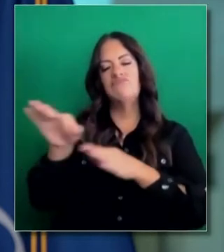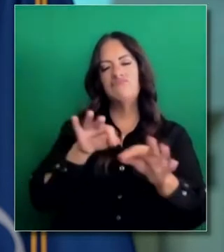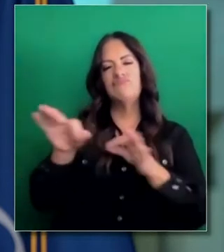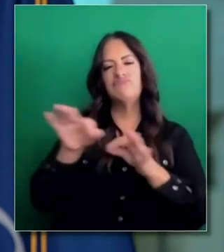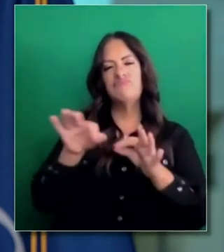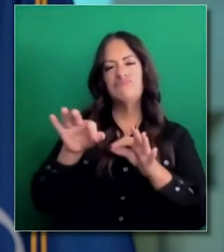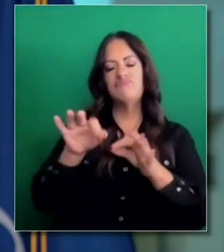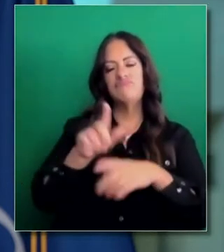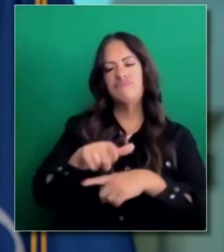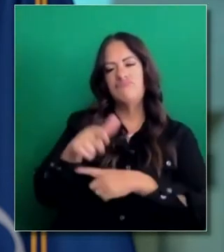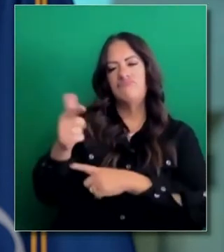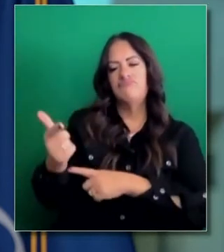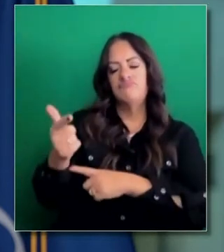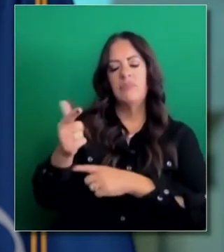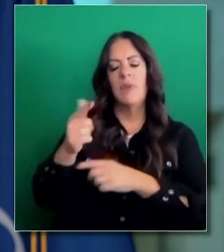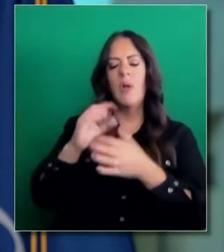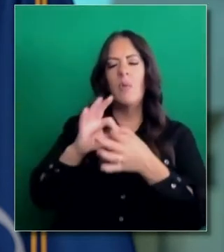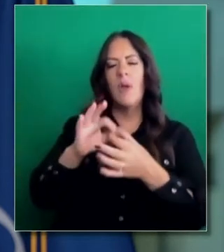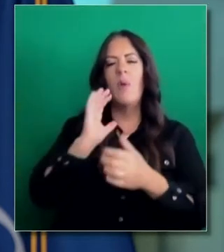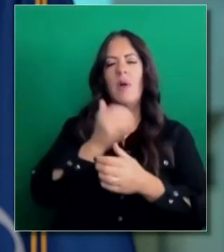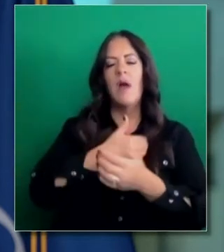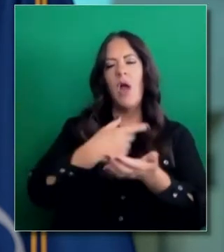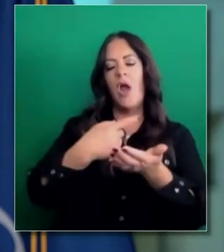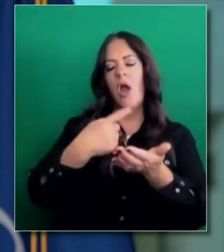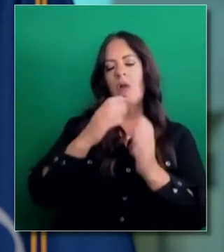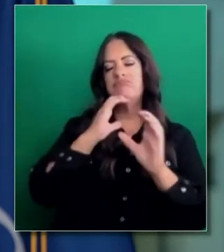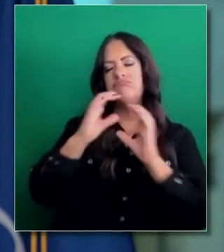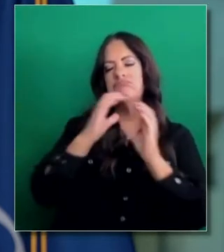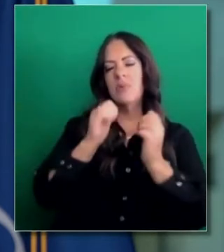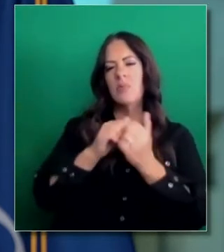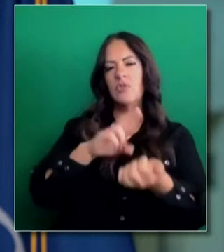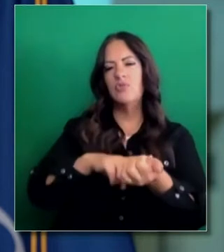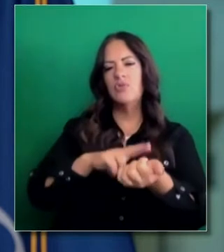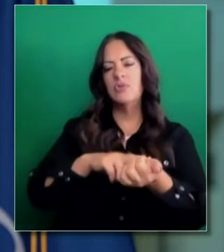cuanto al estatus con las conversaciones con escuelas de enfermería